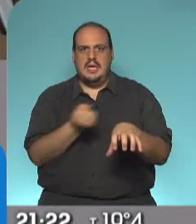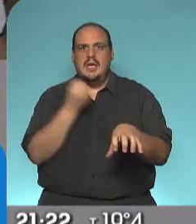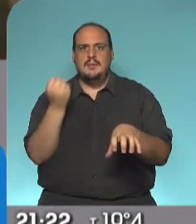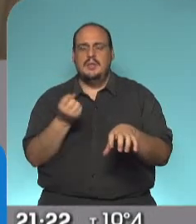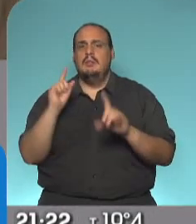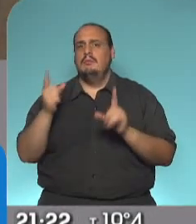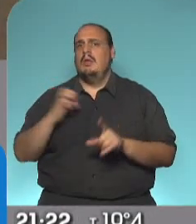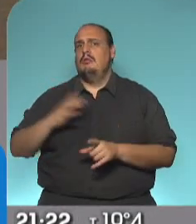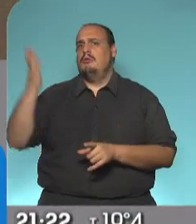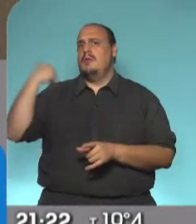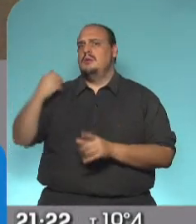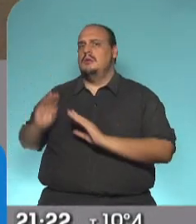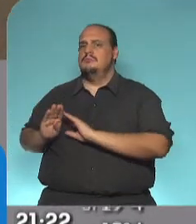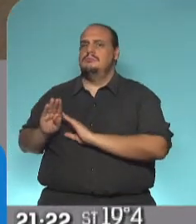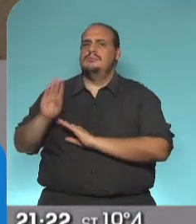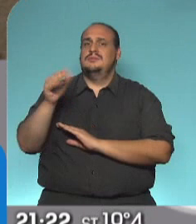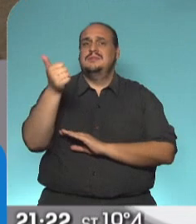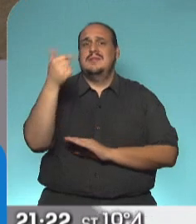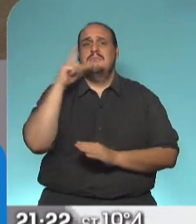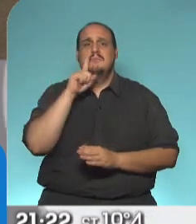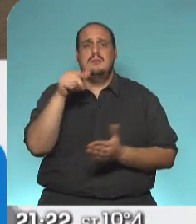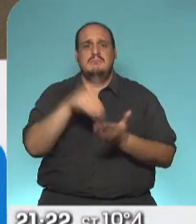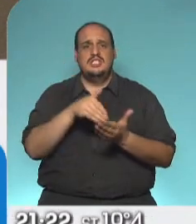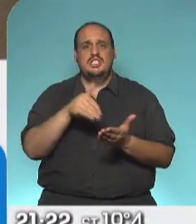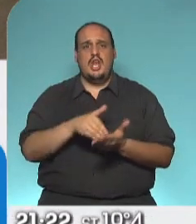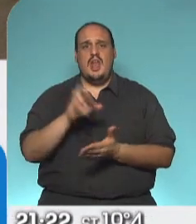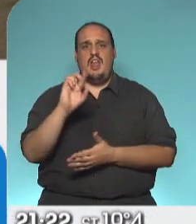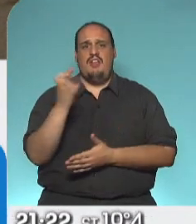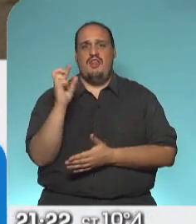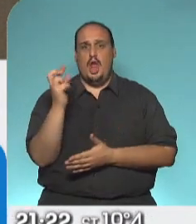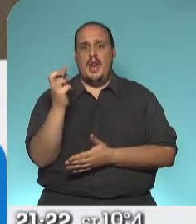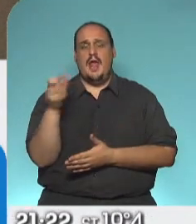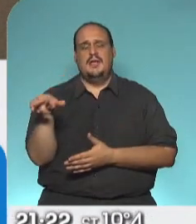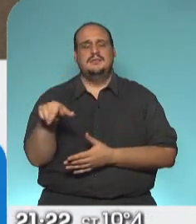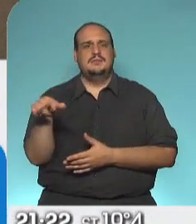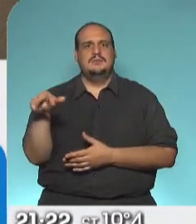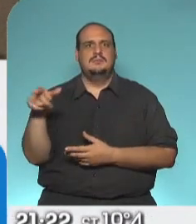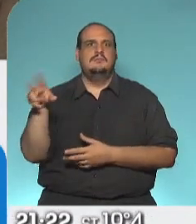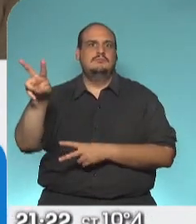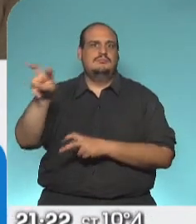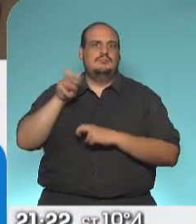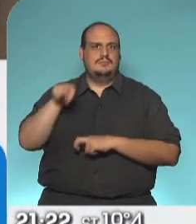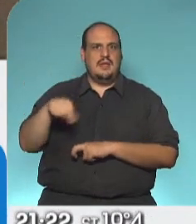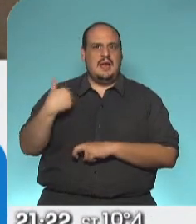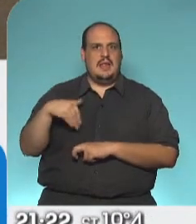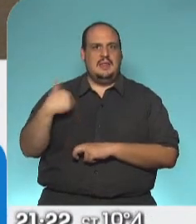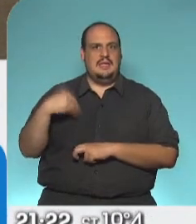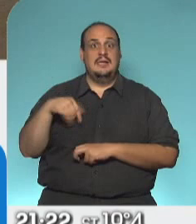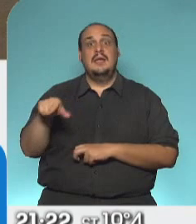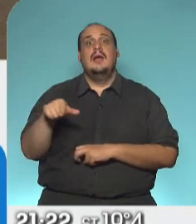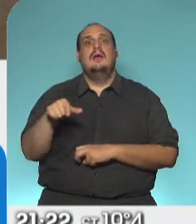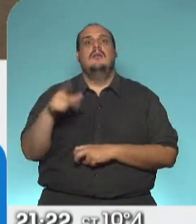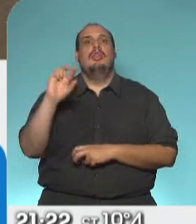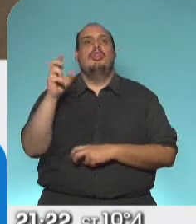año pasado más de 6 mil millones de dólares de ingresos de divisas que en el cuarto ítem ingreso servicios para el país con lo importante que teníamos previsto que fuera